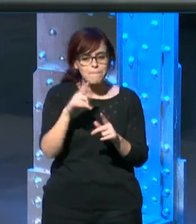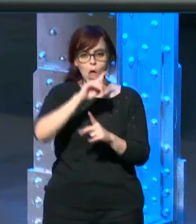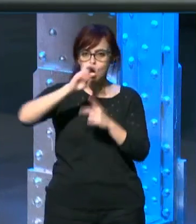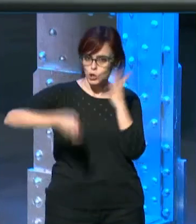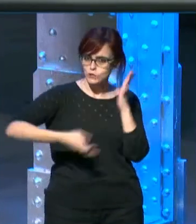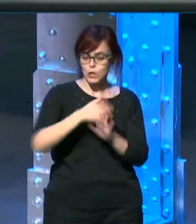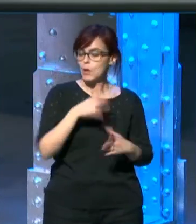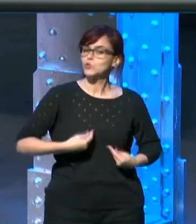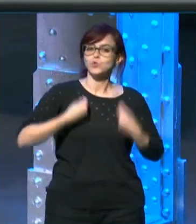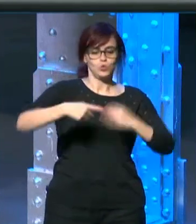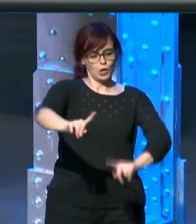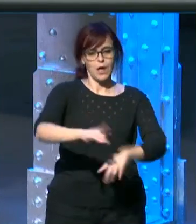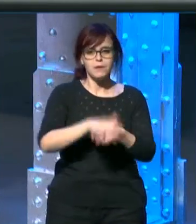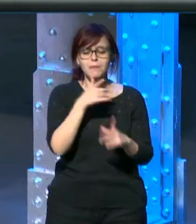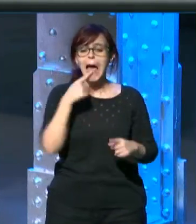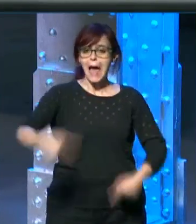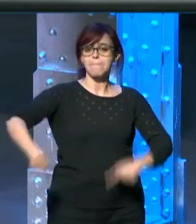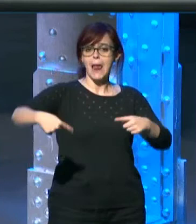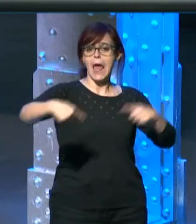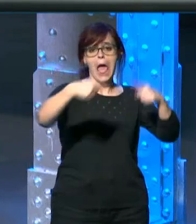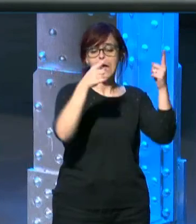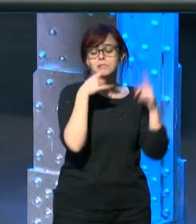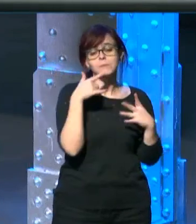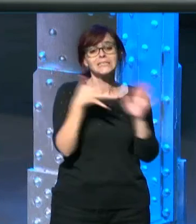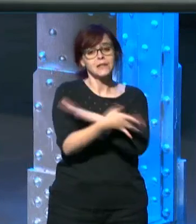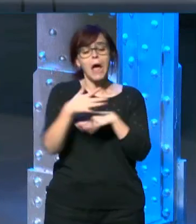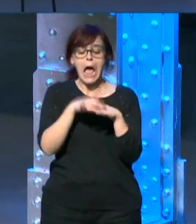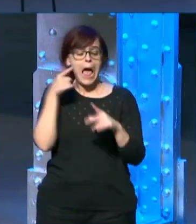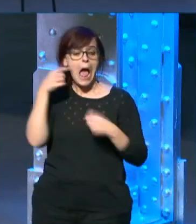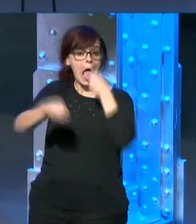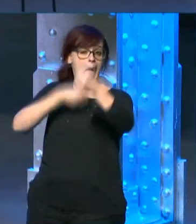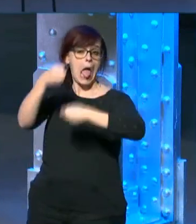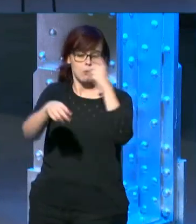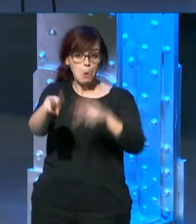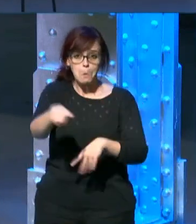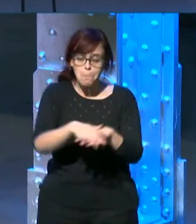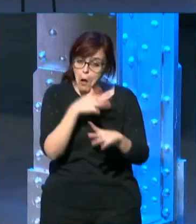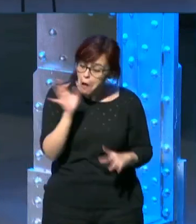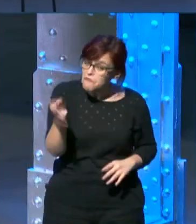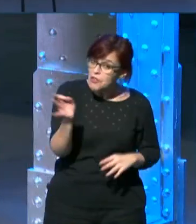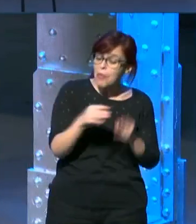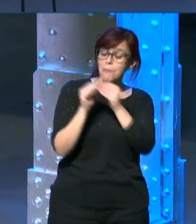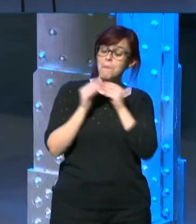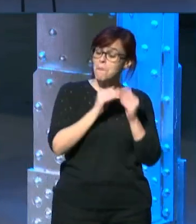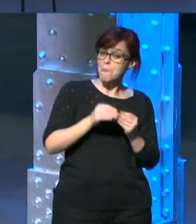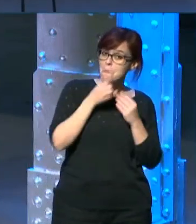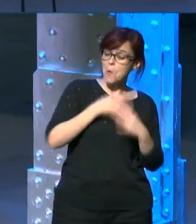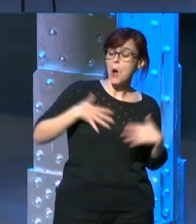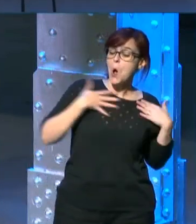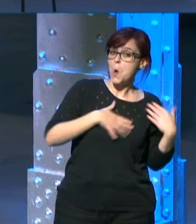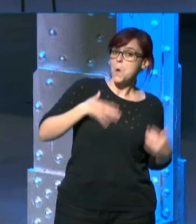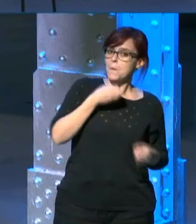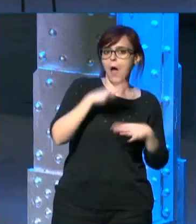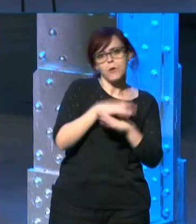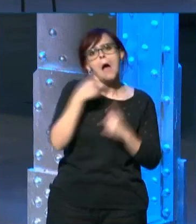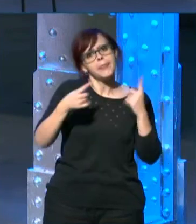te asustes. No habéis tenido peleas ni nada, no ha llegado la sangre al río. No, ha sido muy cordial. Lo hacemos en remoto. Pero nos ha costado ponernos de